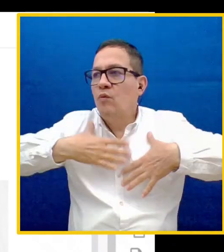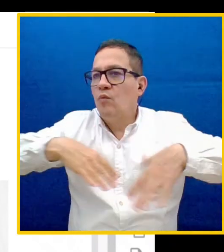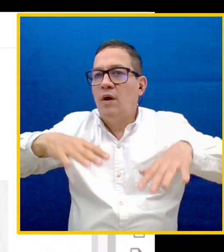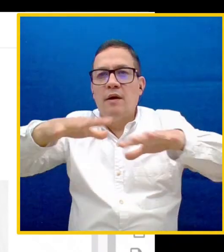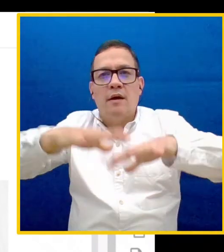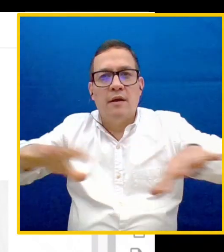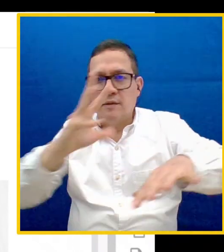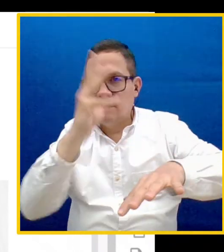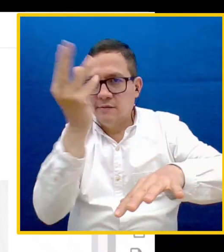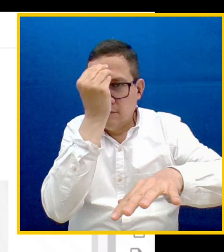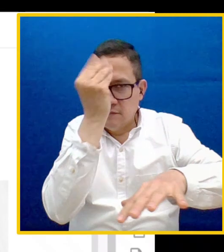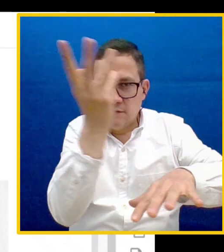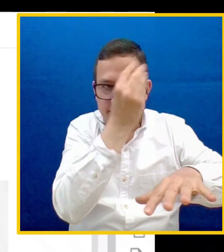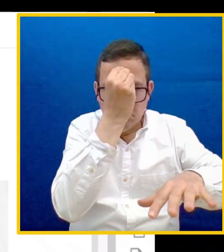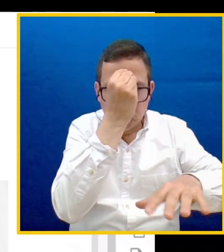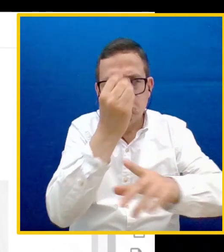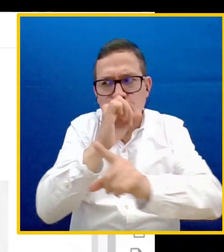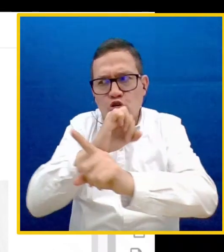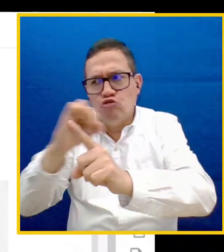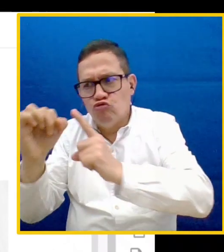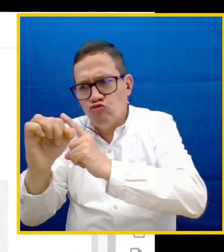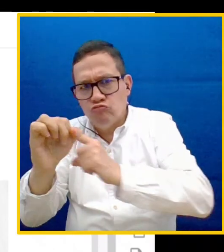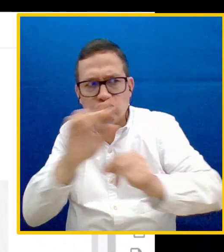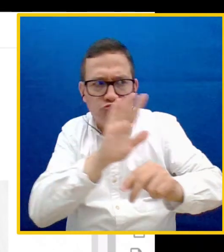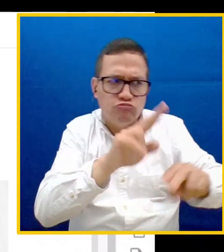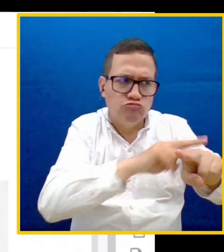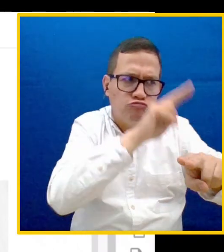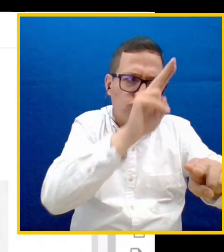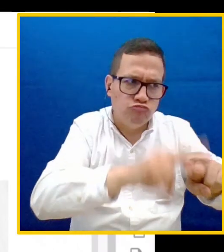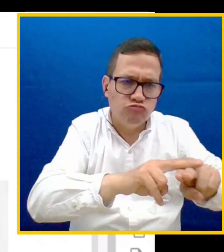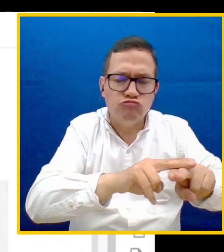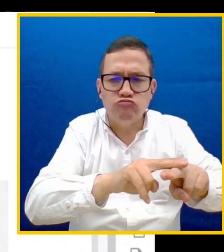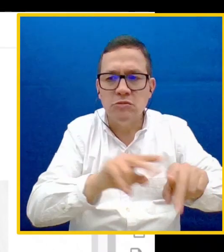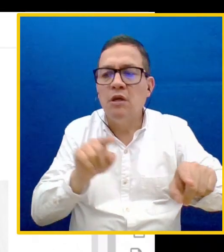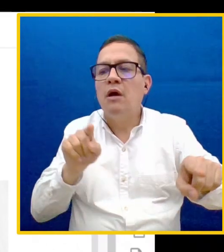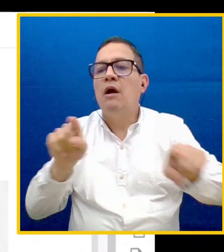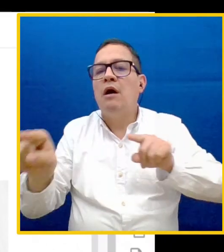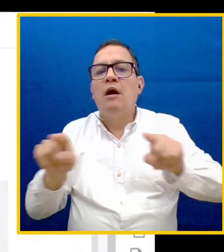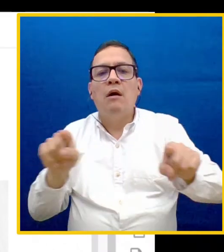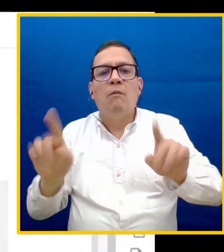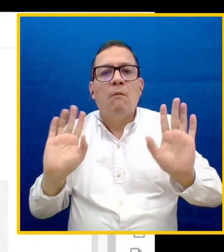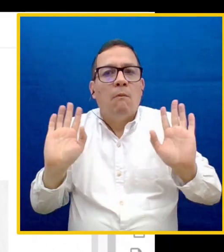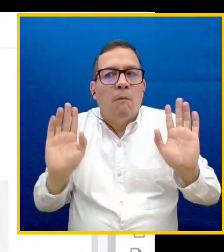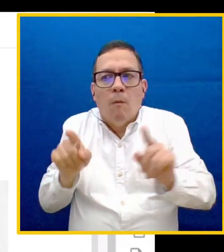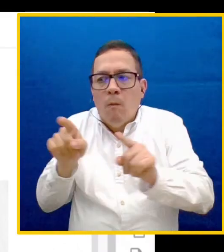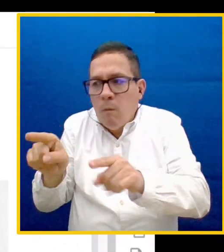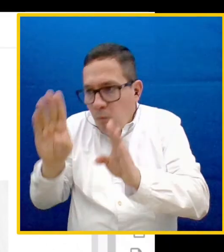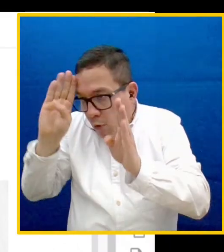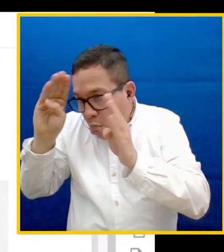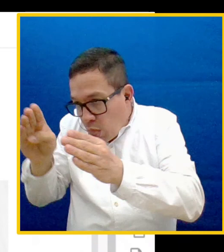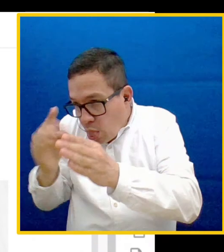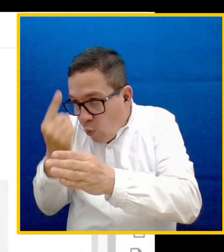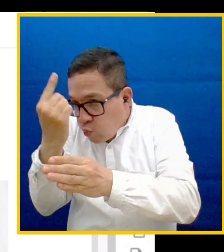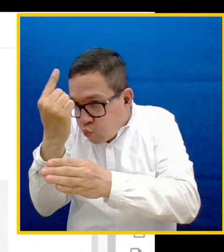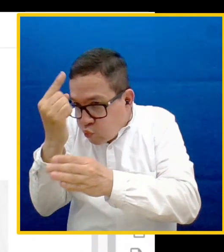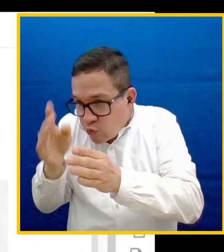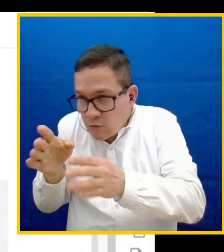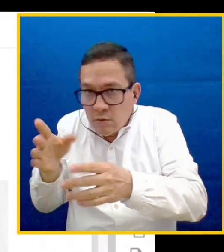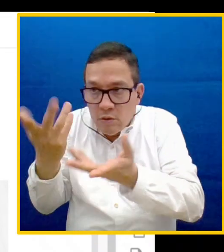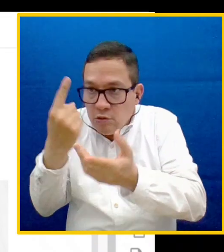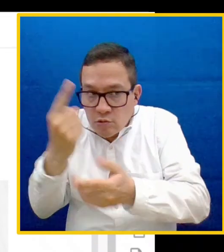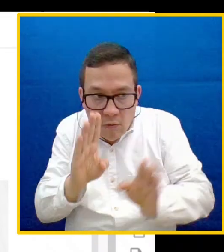disciplinas, tanto sociales como naturales, ya que no pertenece exclusivamente a uno u otro campo